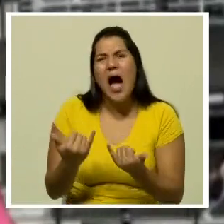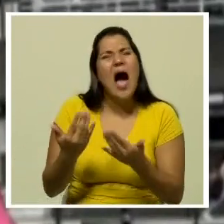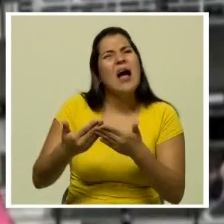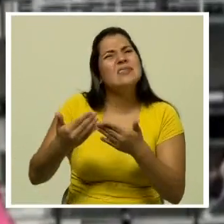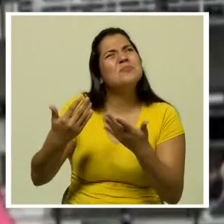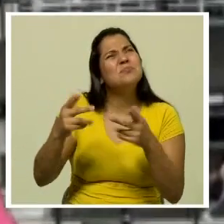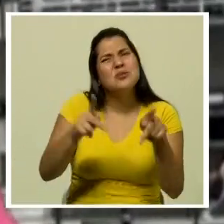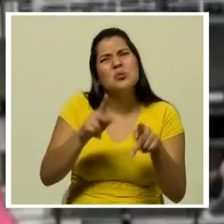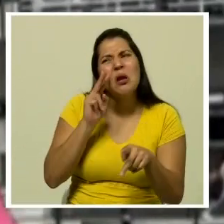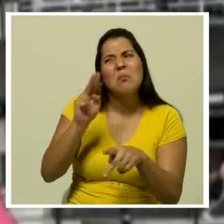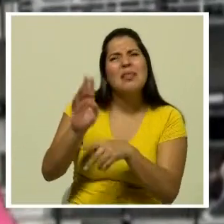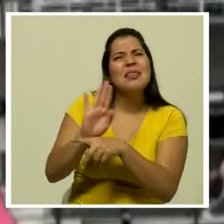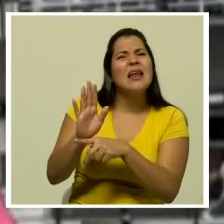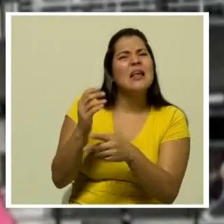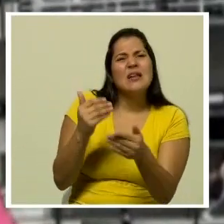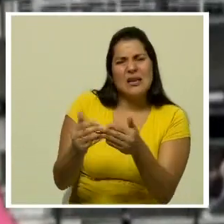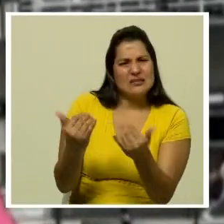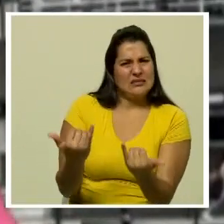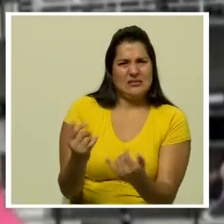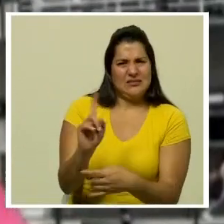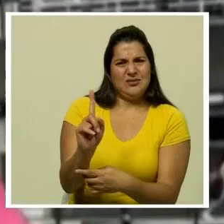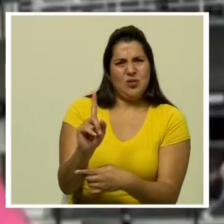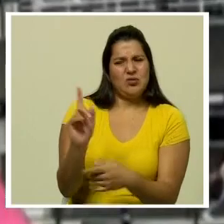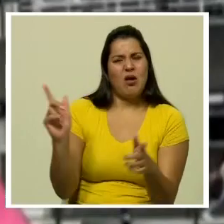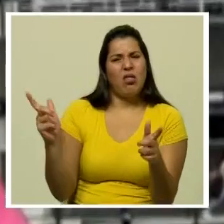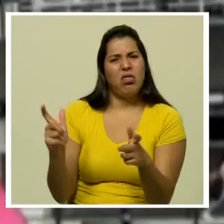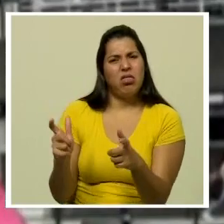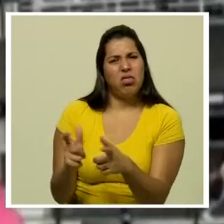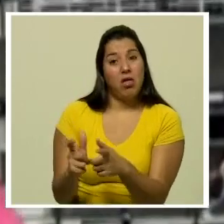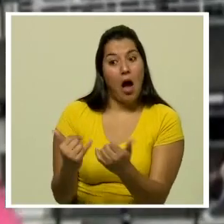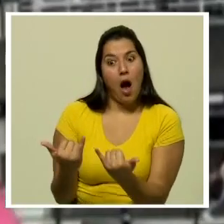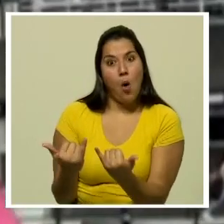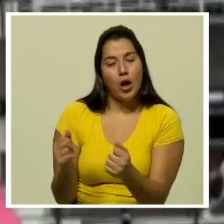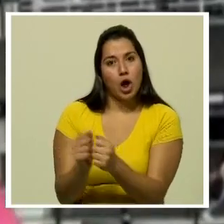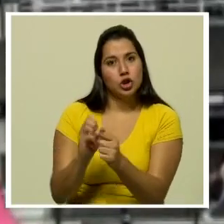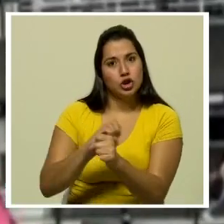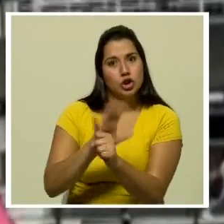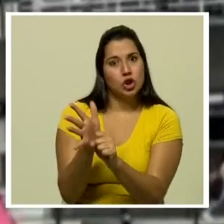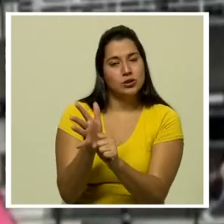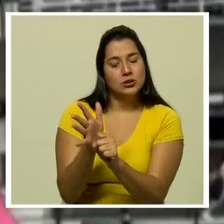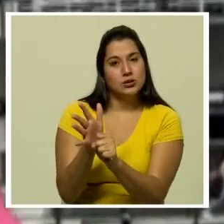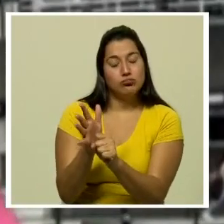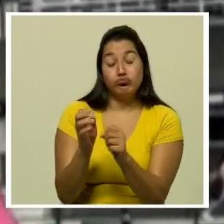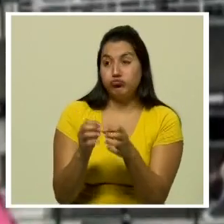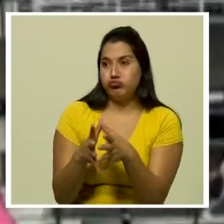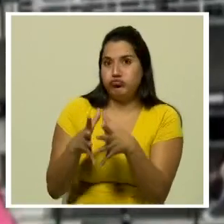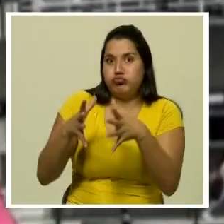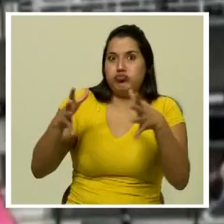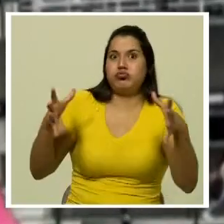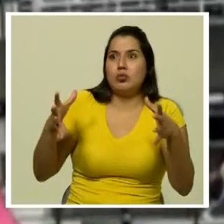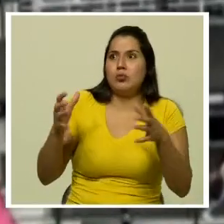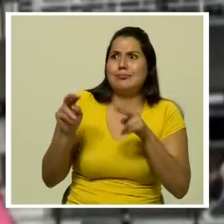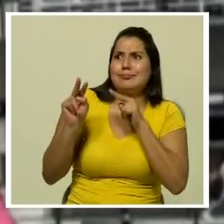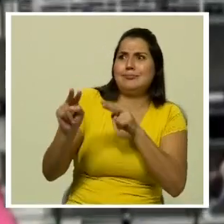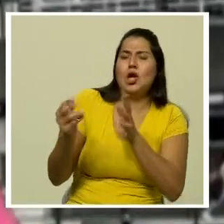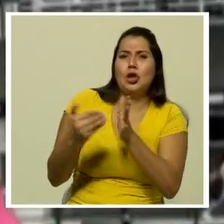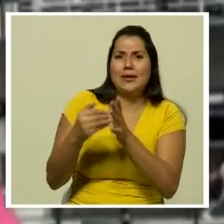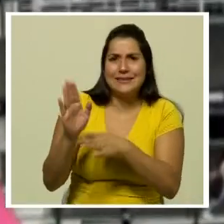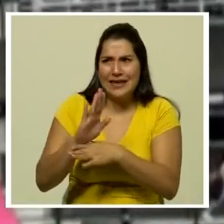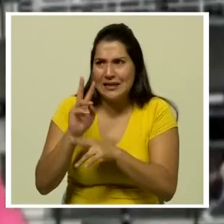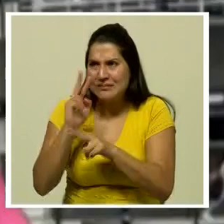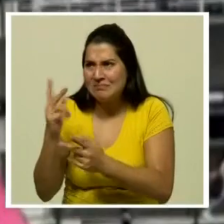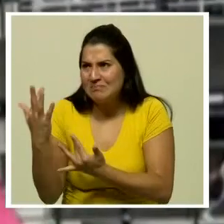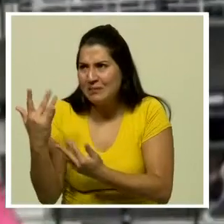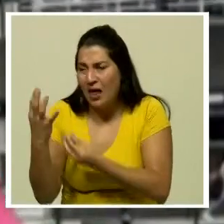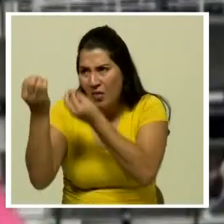era casi de monólogo. El último mes, sobre todo, es una agenda donde cada presidente de cada país